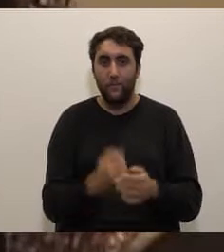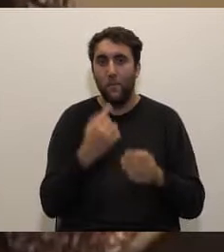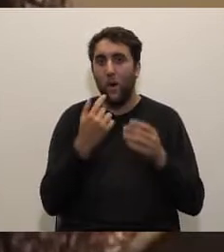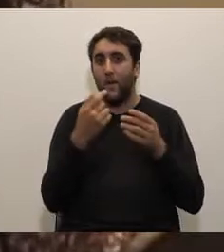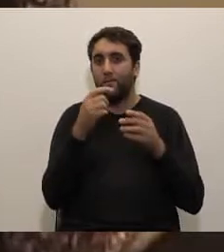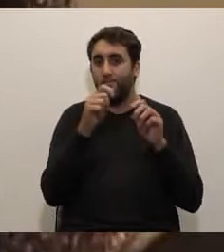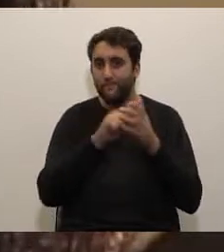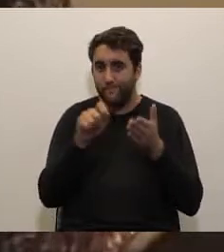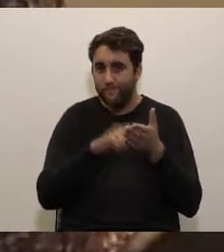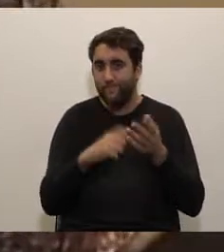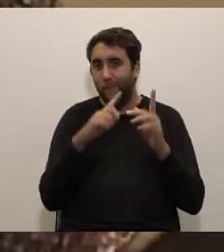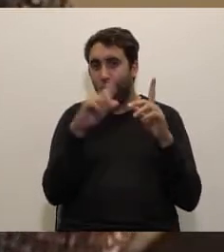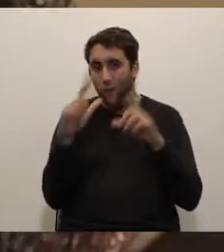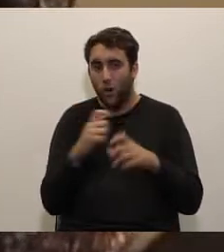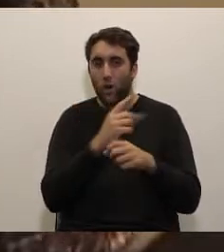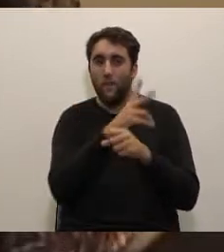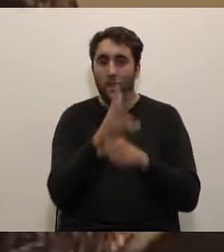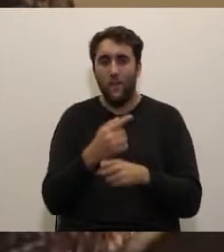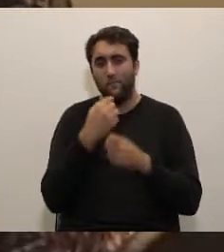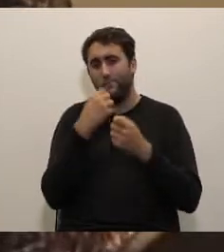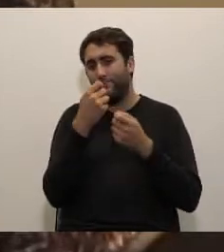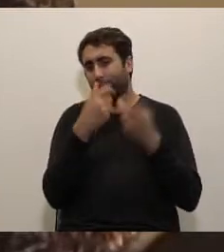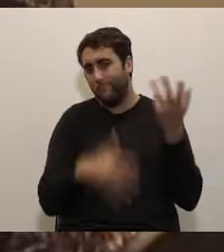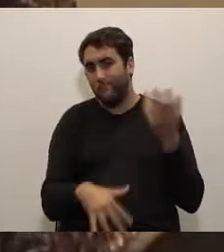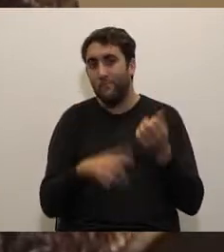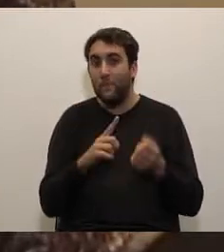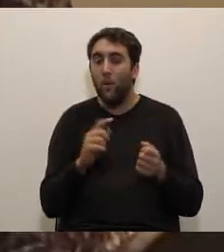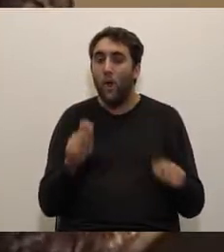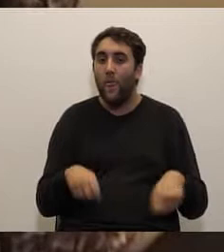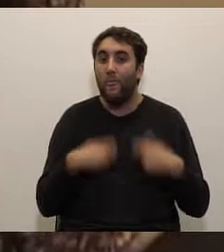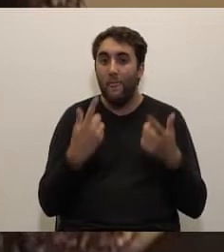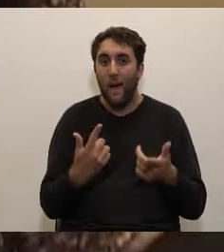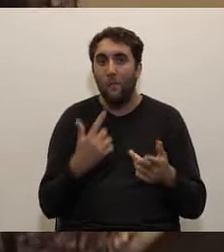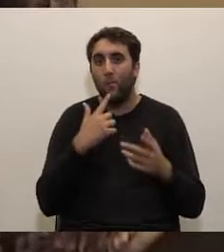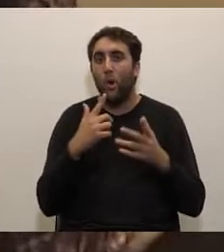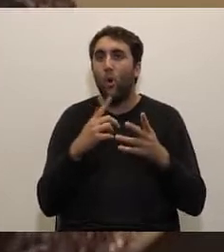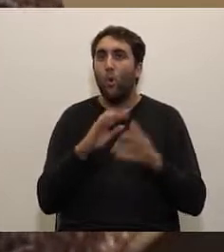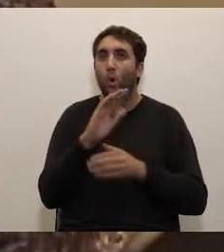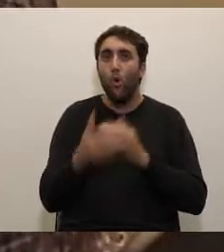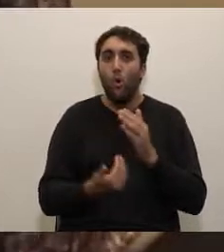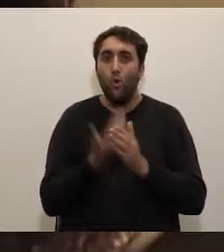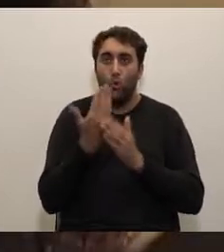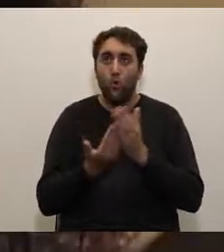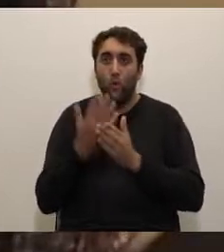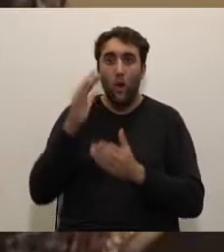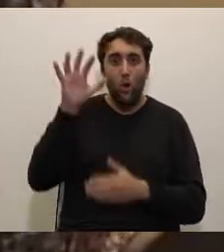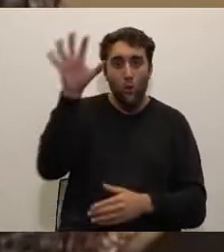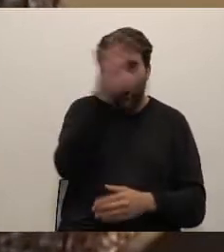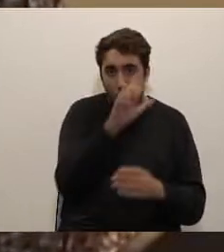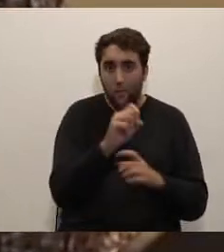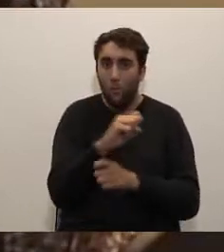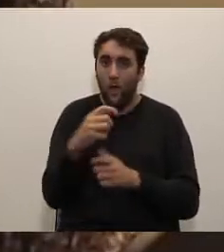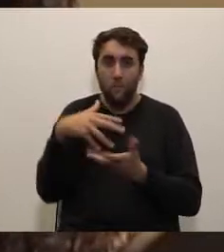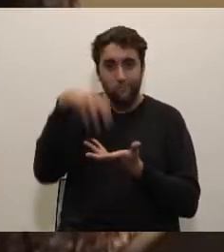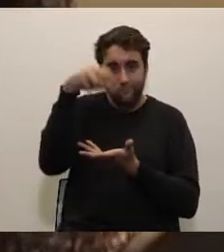textos, coberturas fotográficas, videos, etcétera. Tener espacio, por ejemplo, una nube colaborativa que no sea,